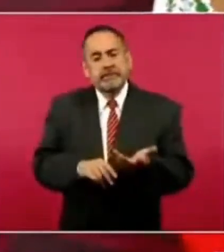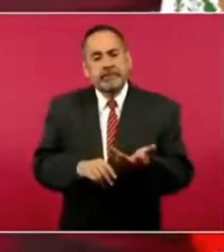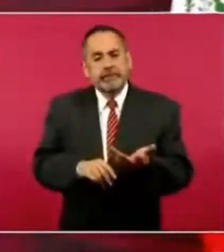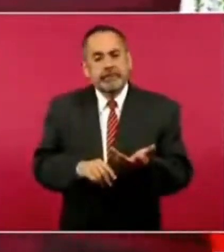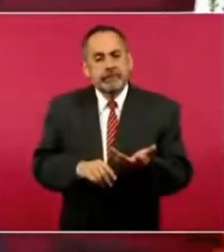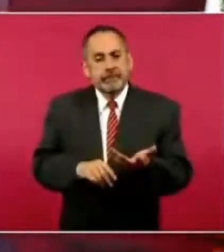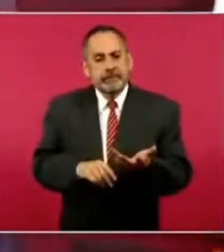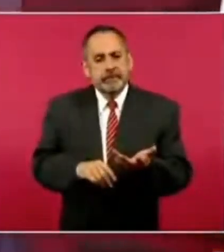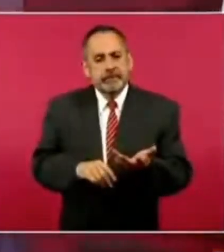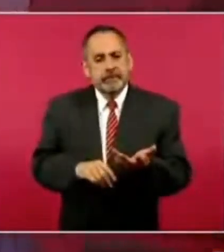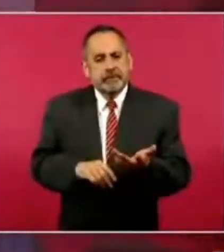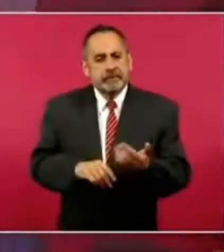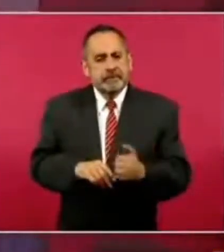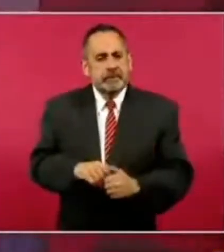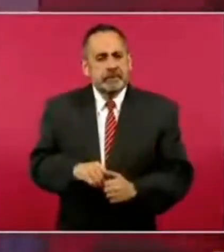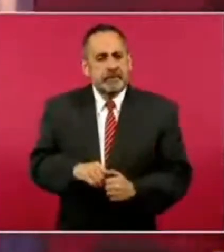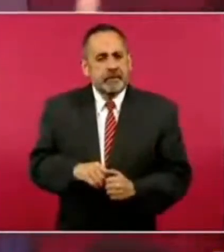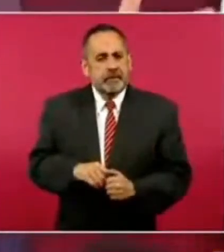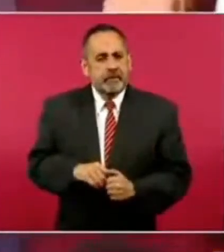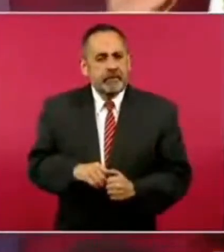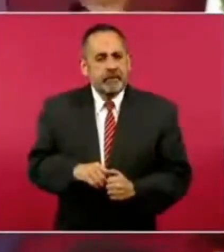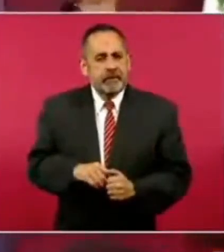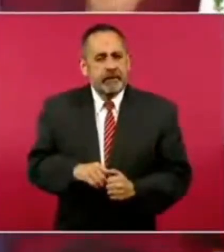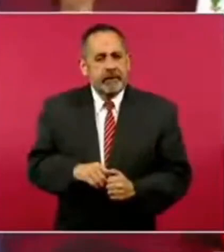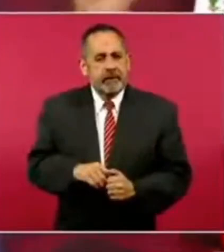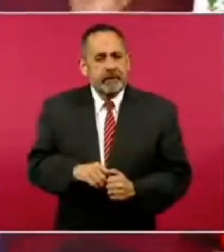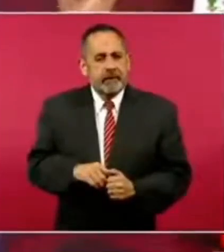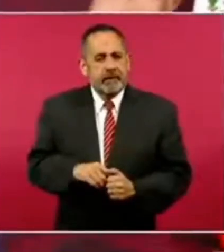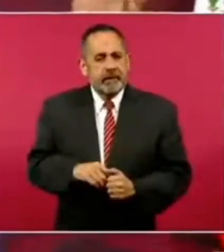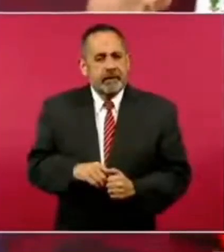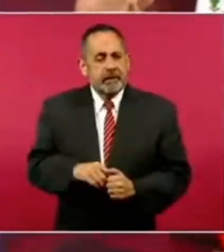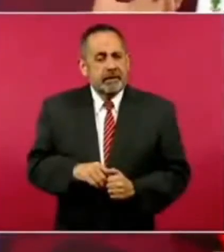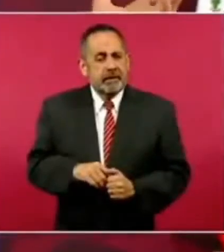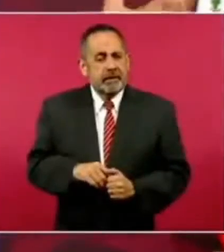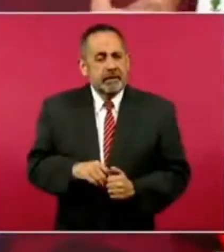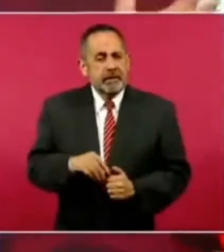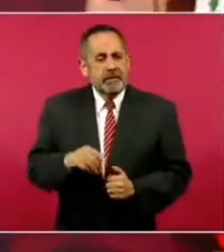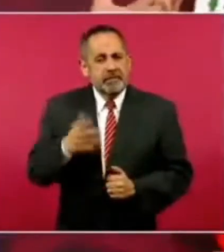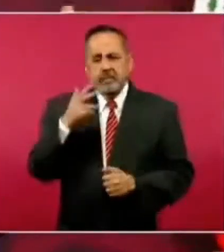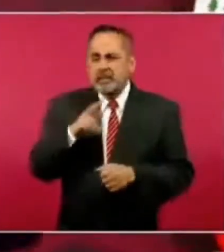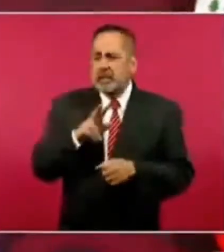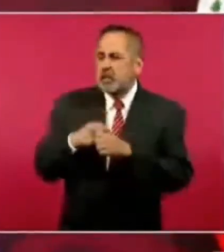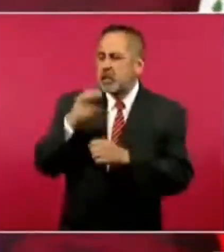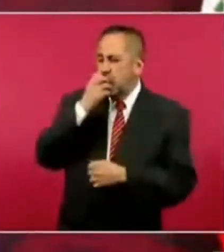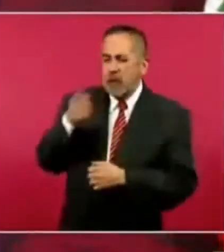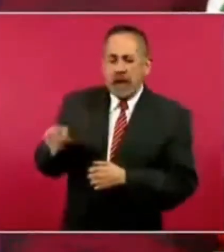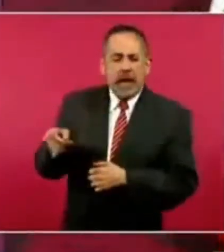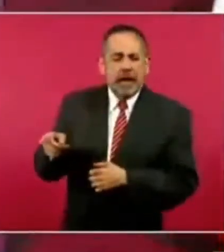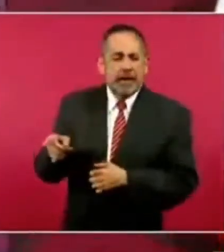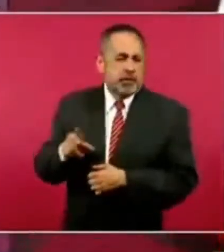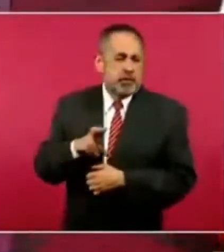el que alguien de venir de una escuela pública